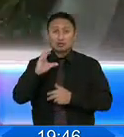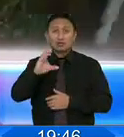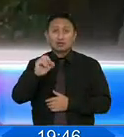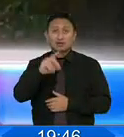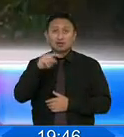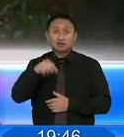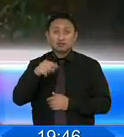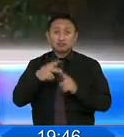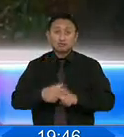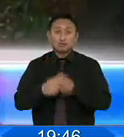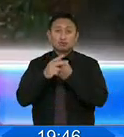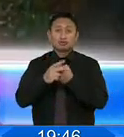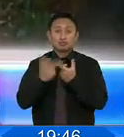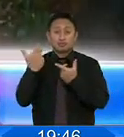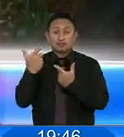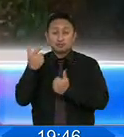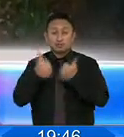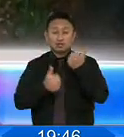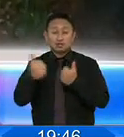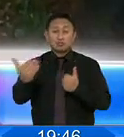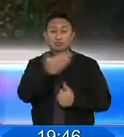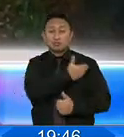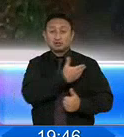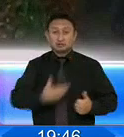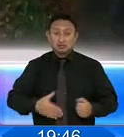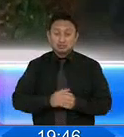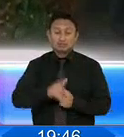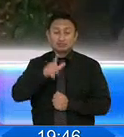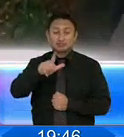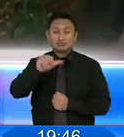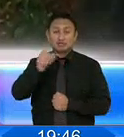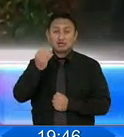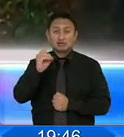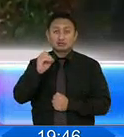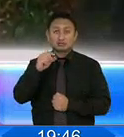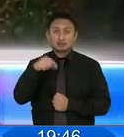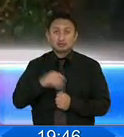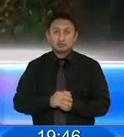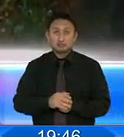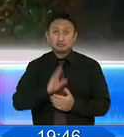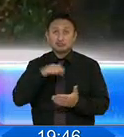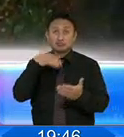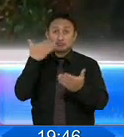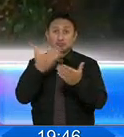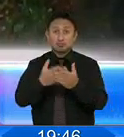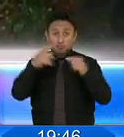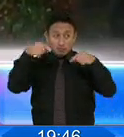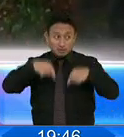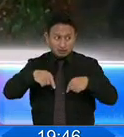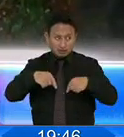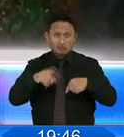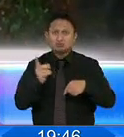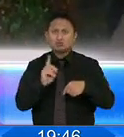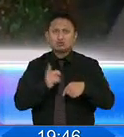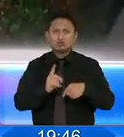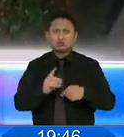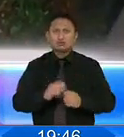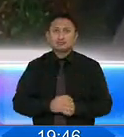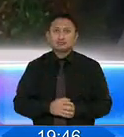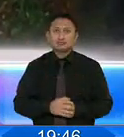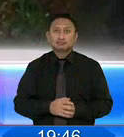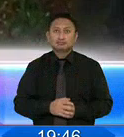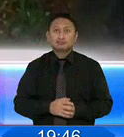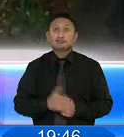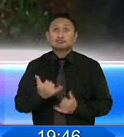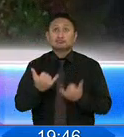que inició como el candidato presidencial Guillermo Lasso, pero él no llegó hasta este sector del sureste de la ciudad, donde a